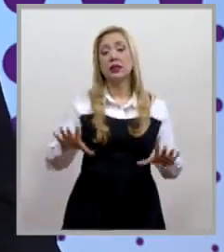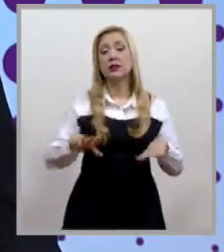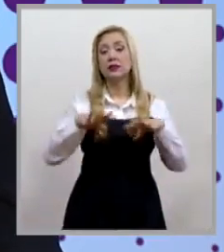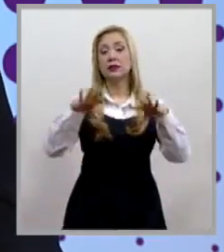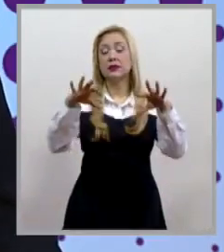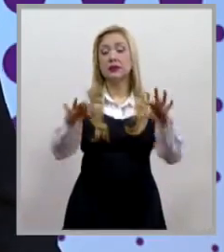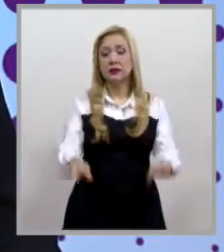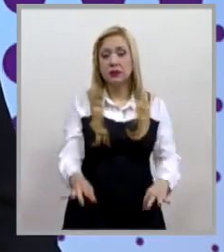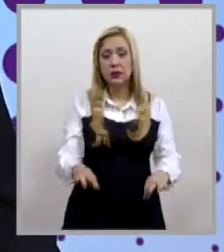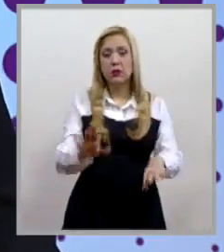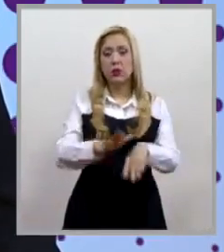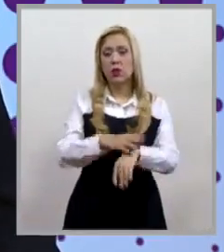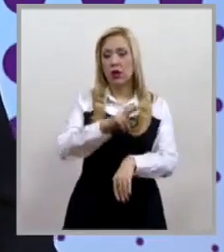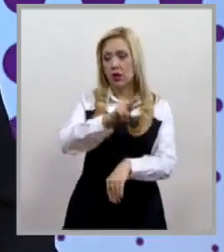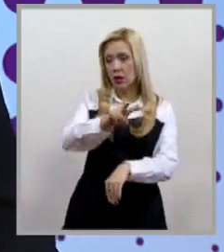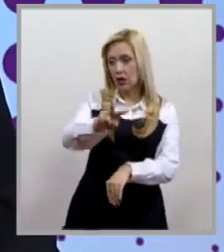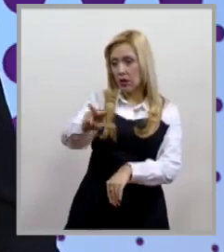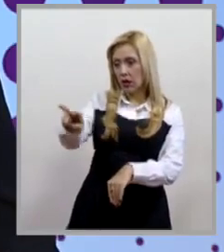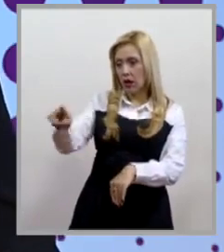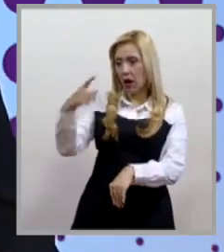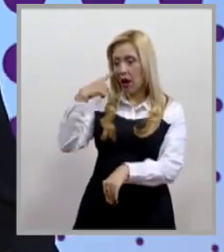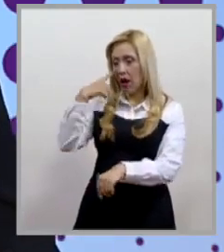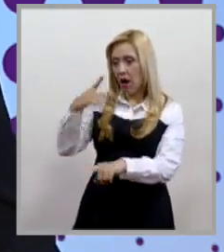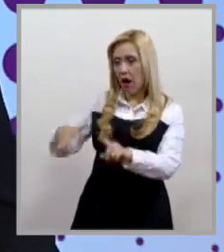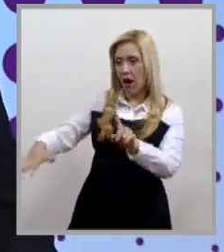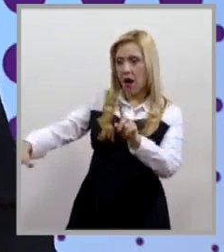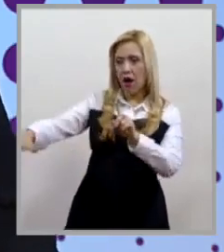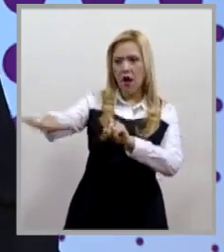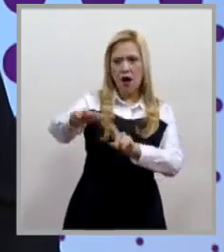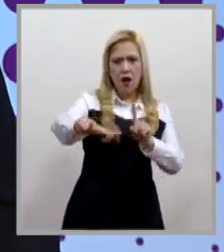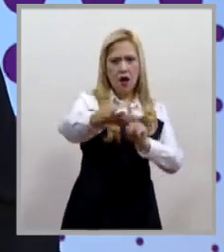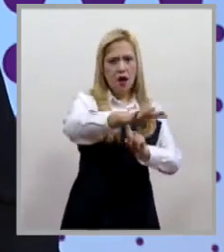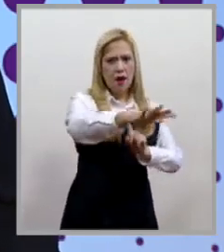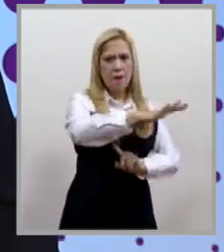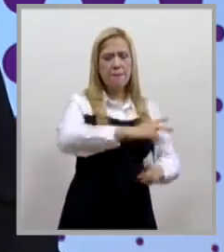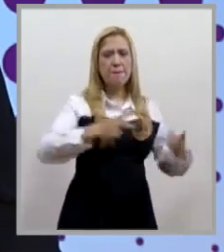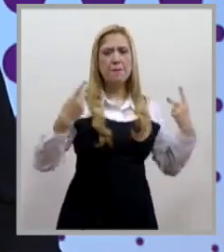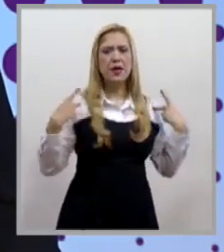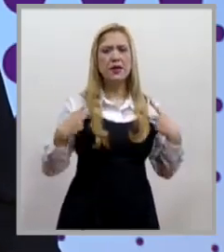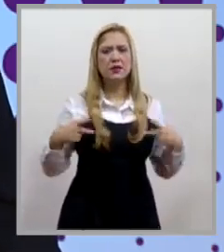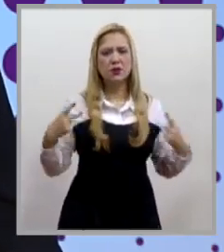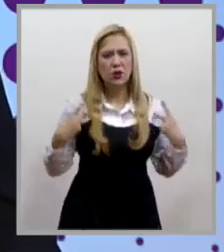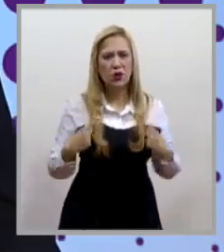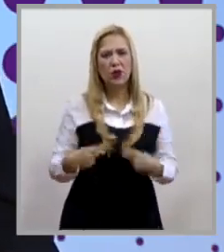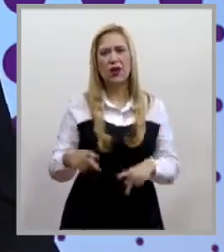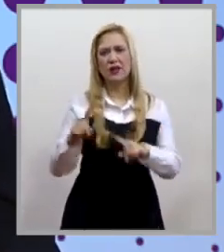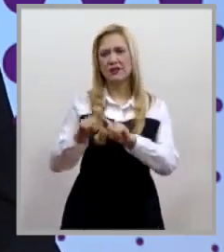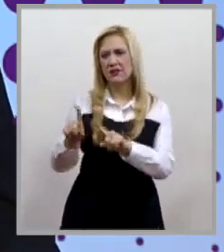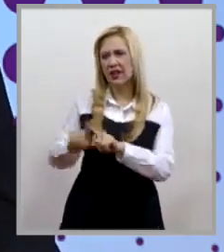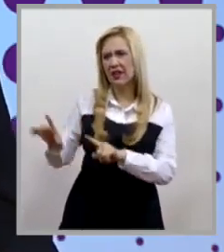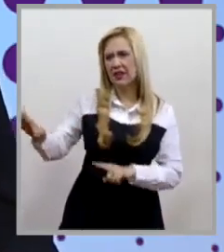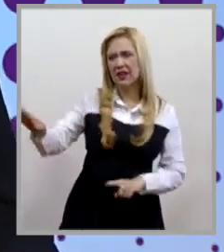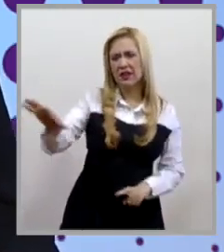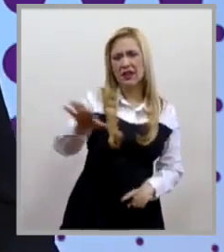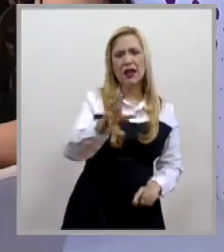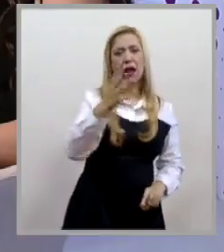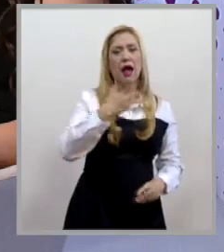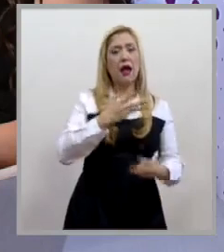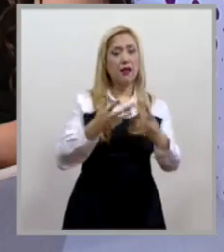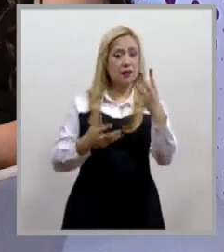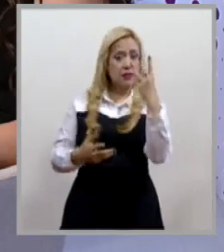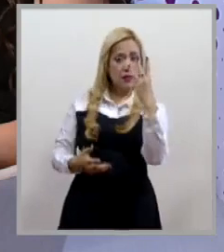origen sociológico, un concepto que acuña Johan Galtung con la clasificación de 3 tipos de